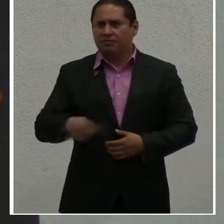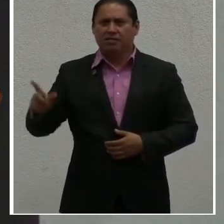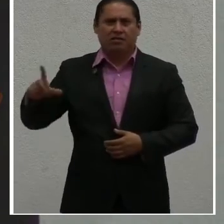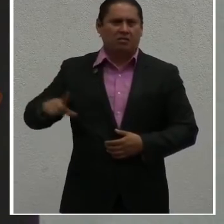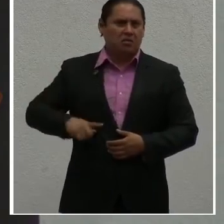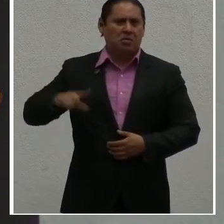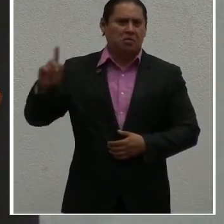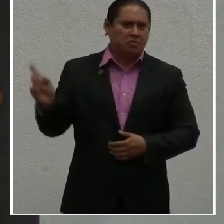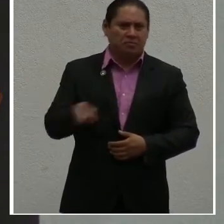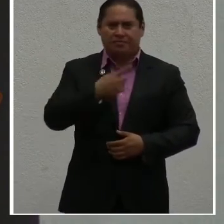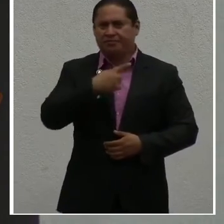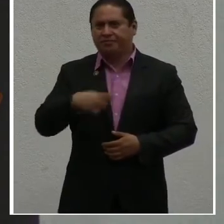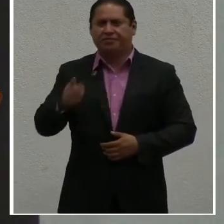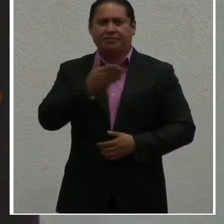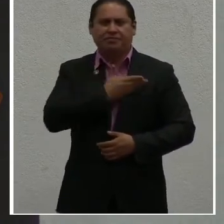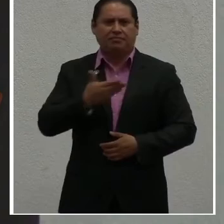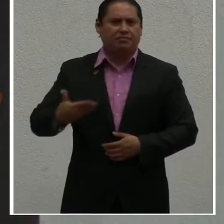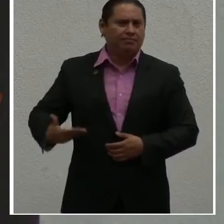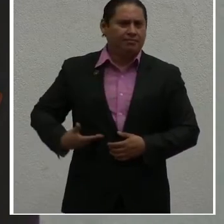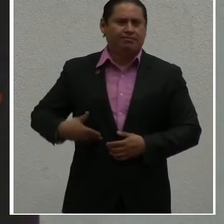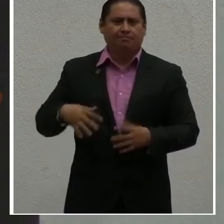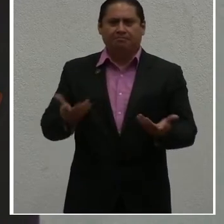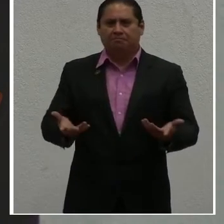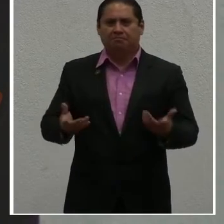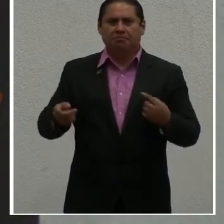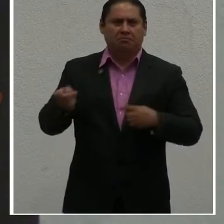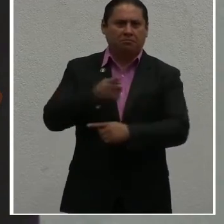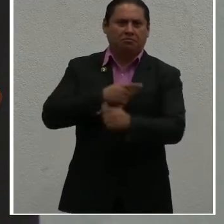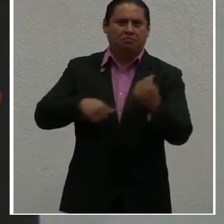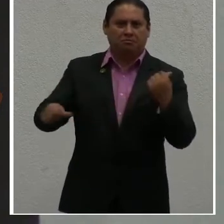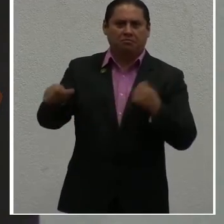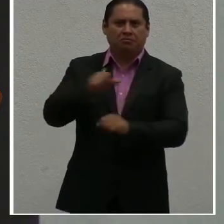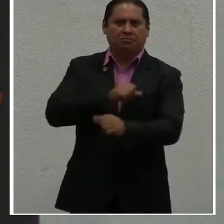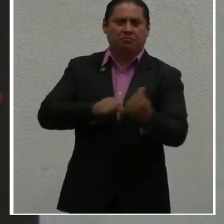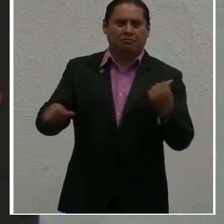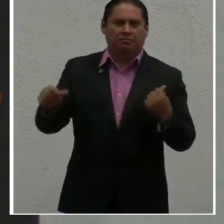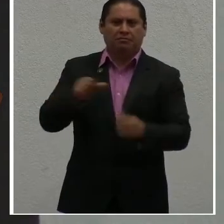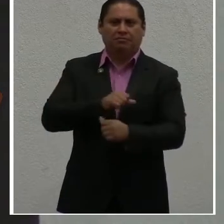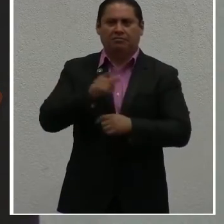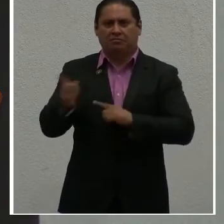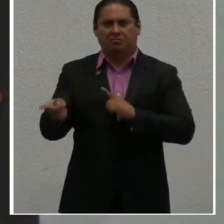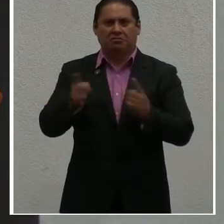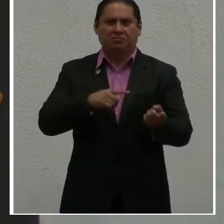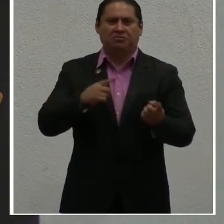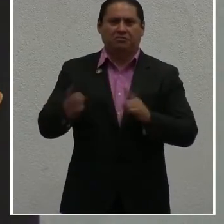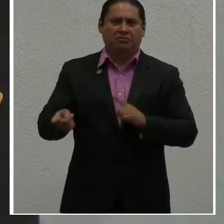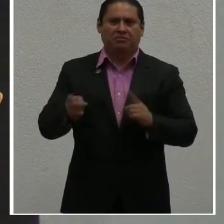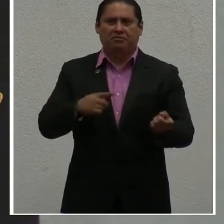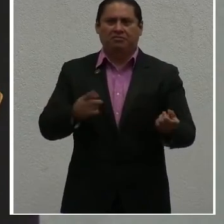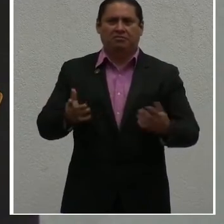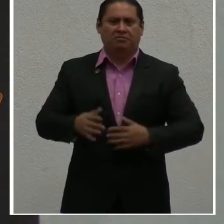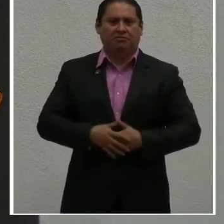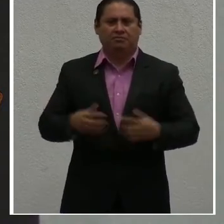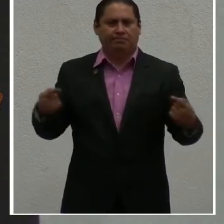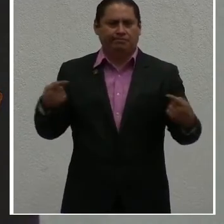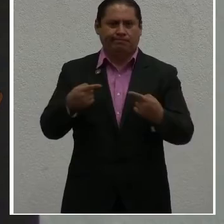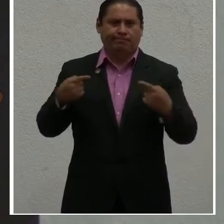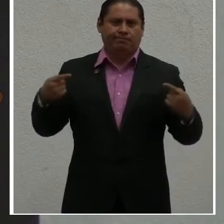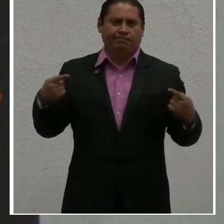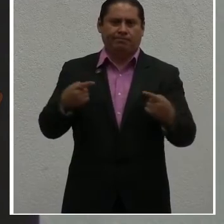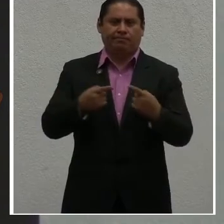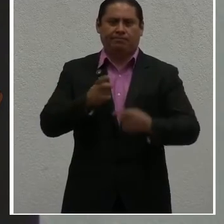y vienen los presidentes y presidentas, y que este y que el otro, aquí nos desgarramos el